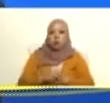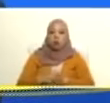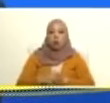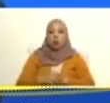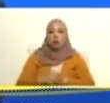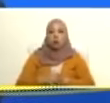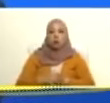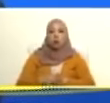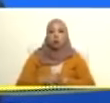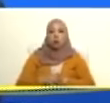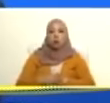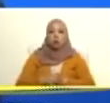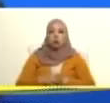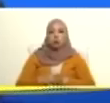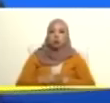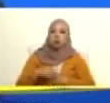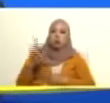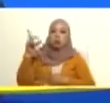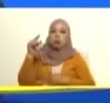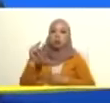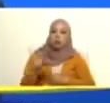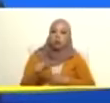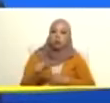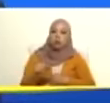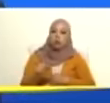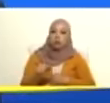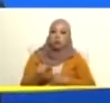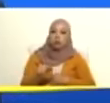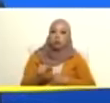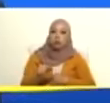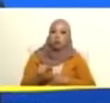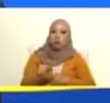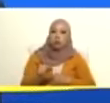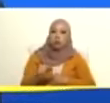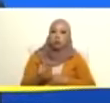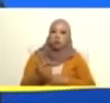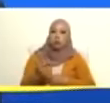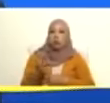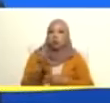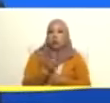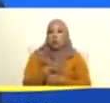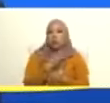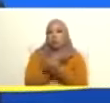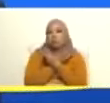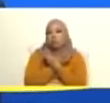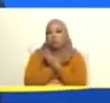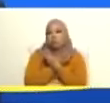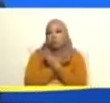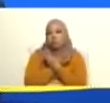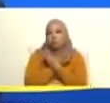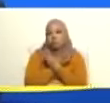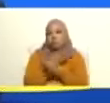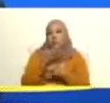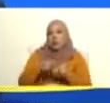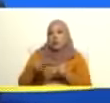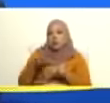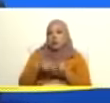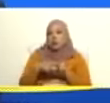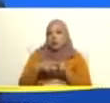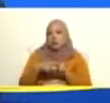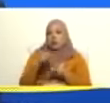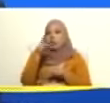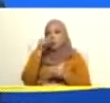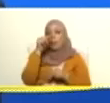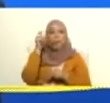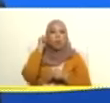que son más baratos y son veneno puro para los niños, para las niñas y sobre todo